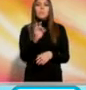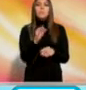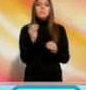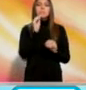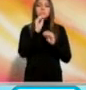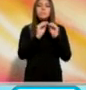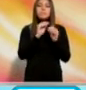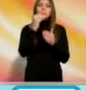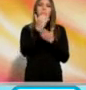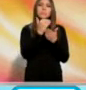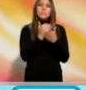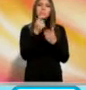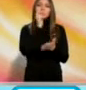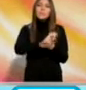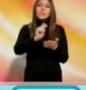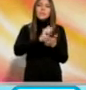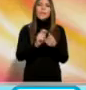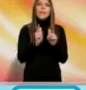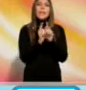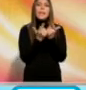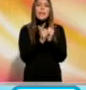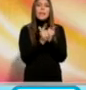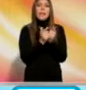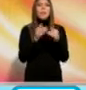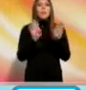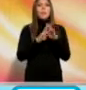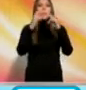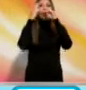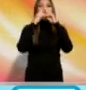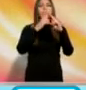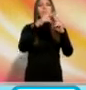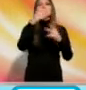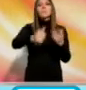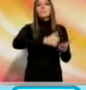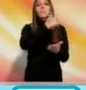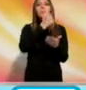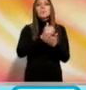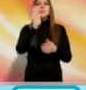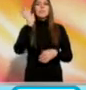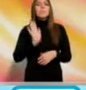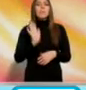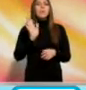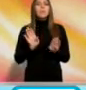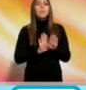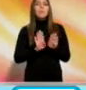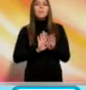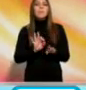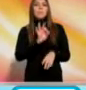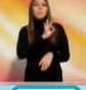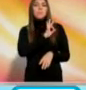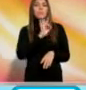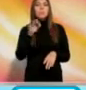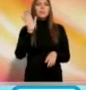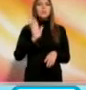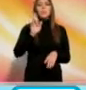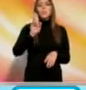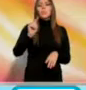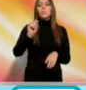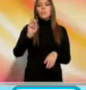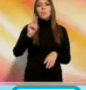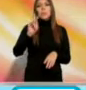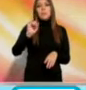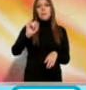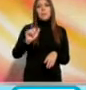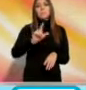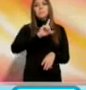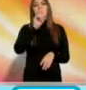un homenaje a la ciudad considerada todavía como una posibilidad de utopía. Entonces dice,